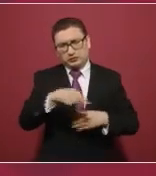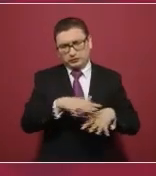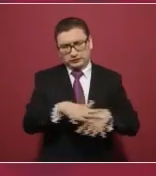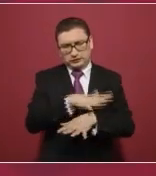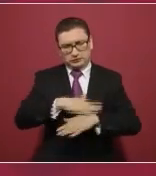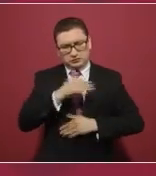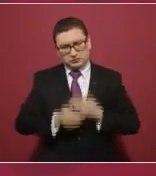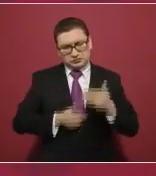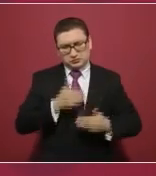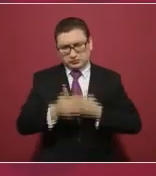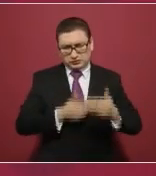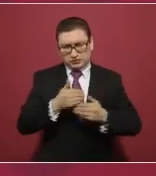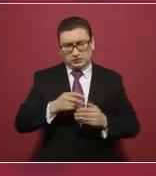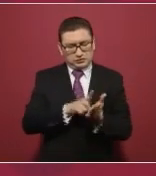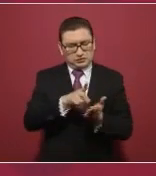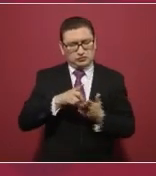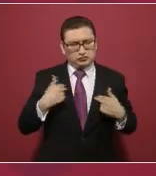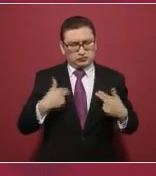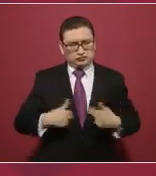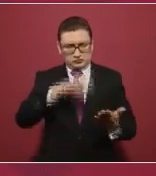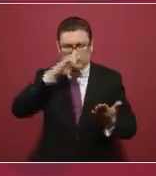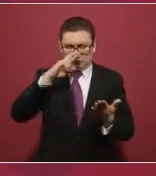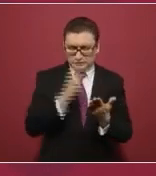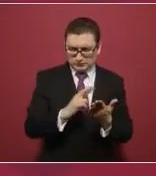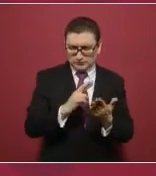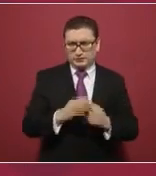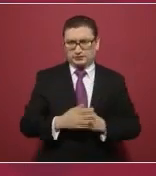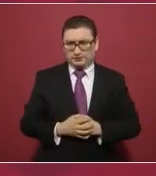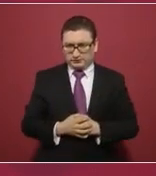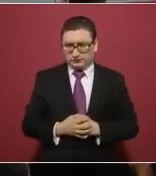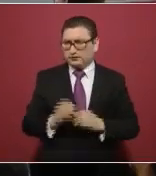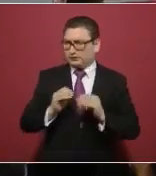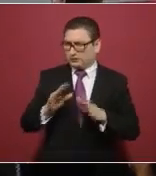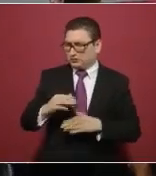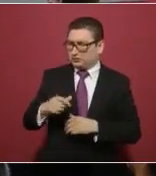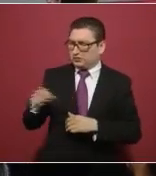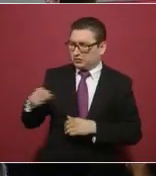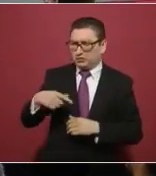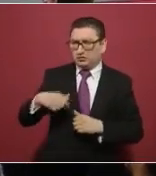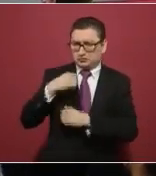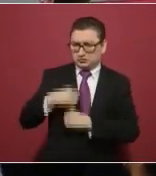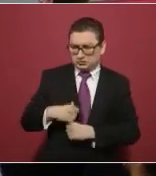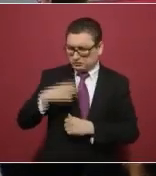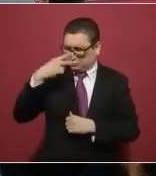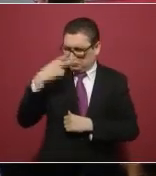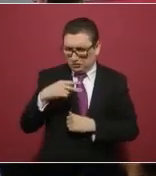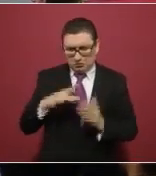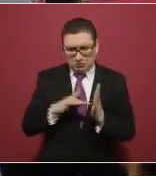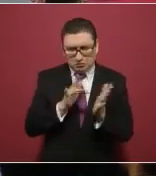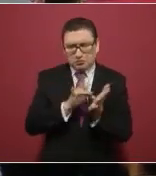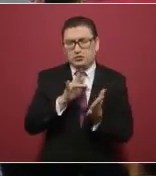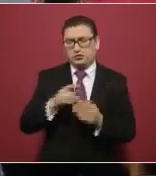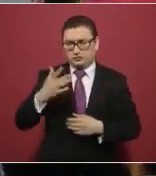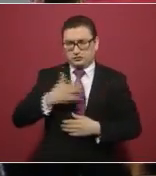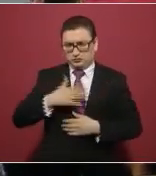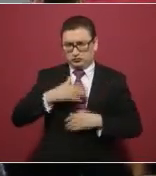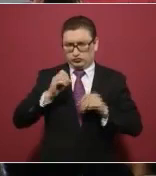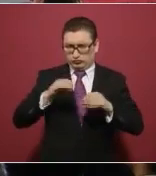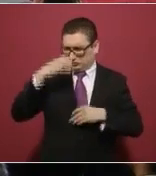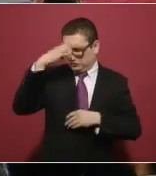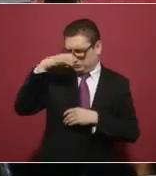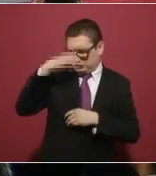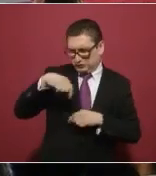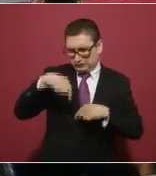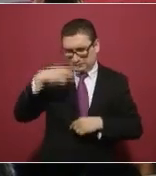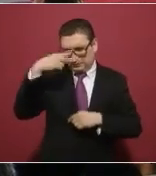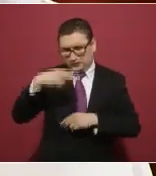en el estado de respeto de los derechos. Pongo a disposición de las autoridades mexicanas la experiencia de mi oficina en México, acumulada a lo